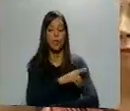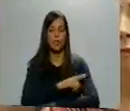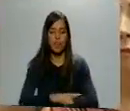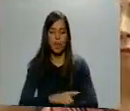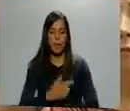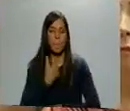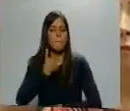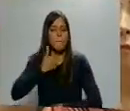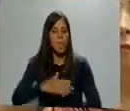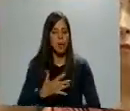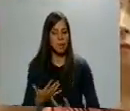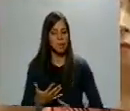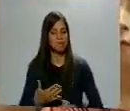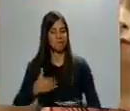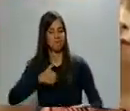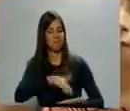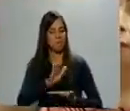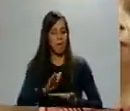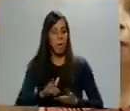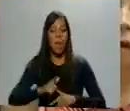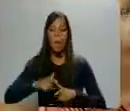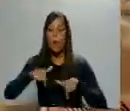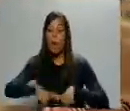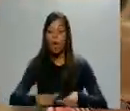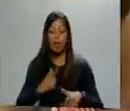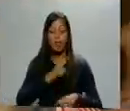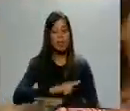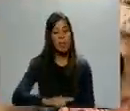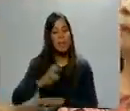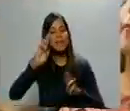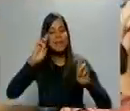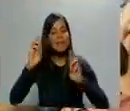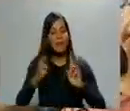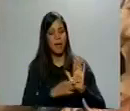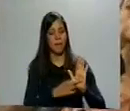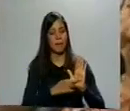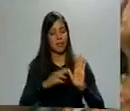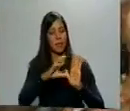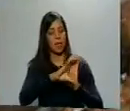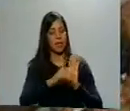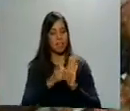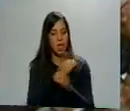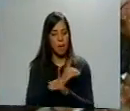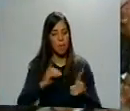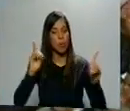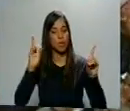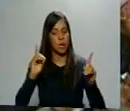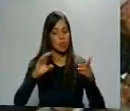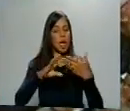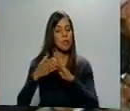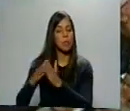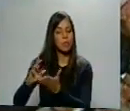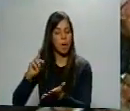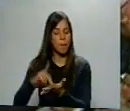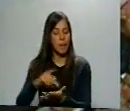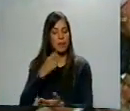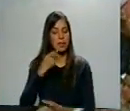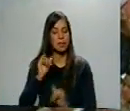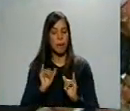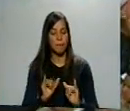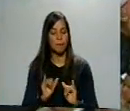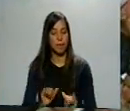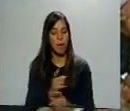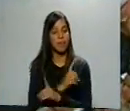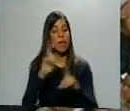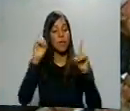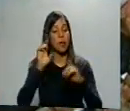sin el mecate. Porque aquí se tiene que respetar la característica de la democracia participativa, que